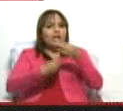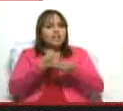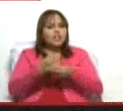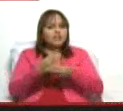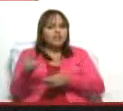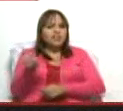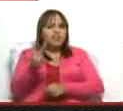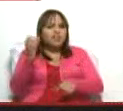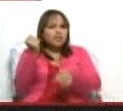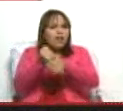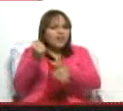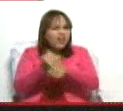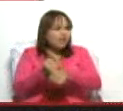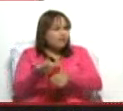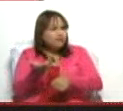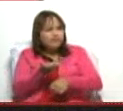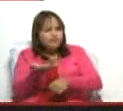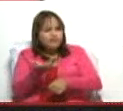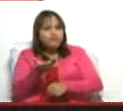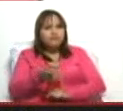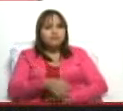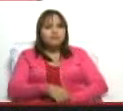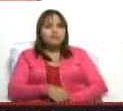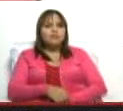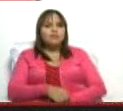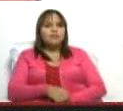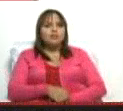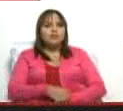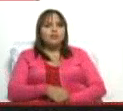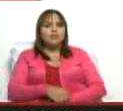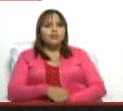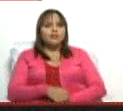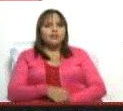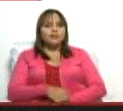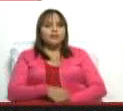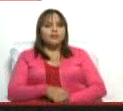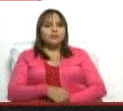un trabajo de